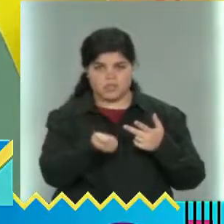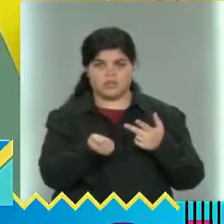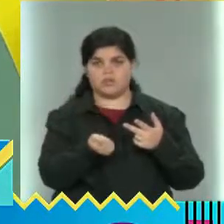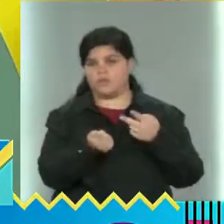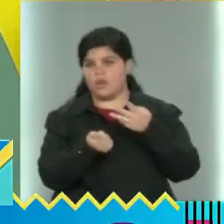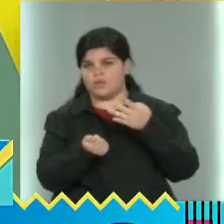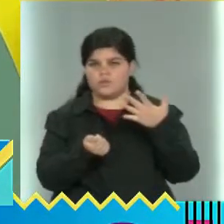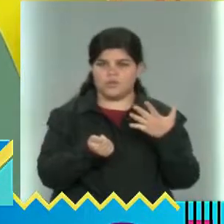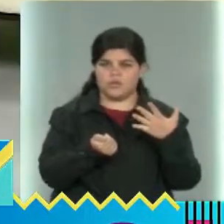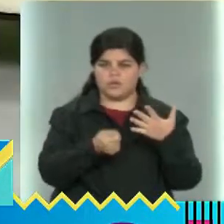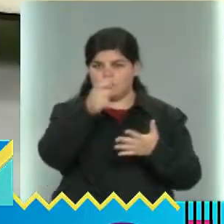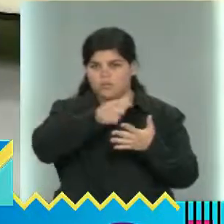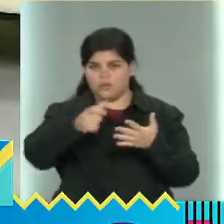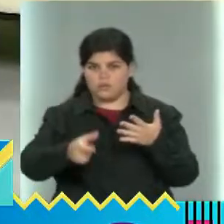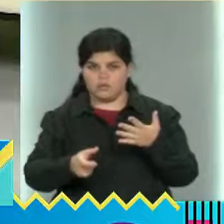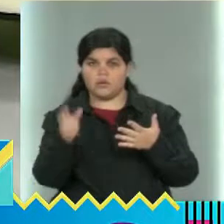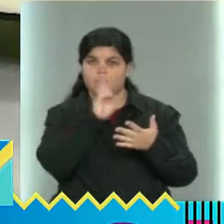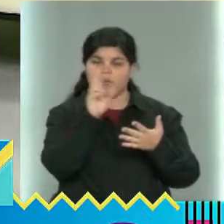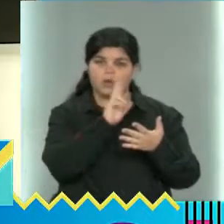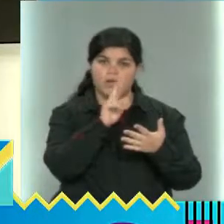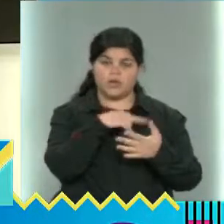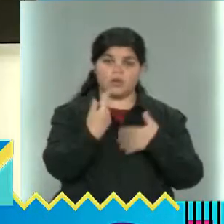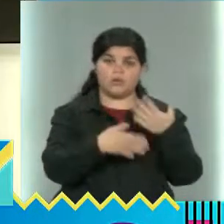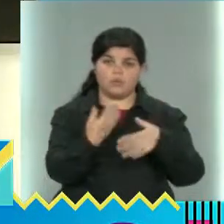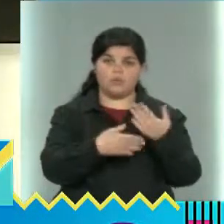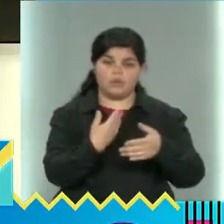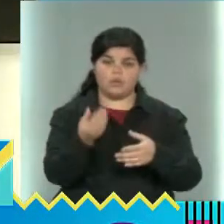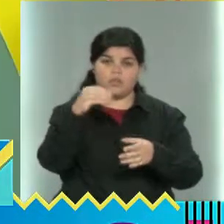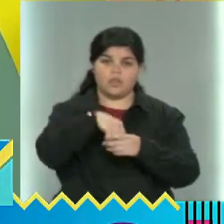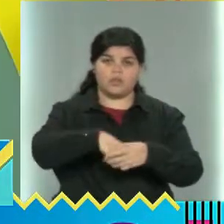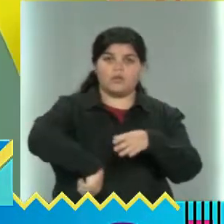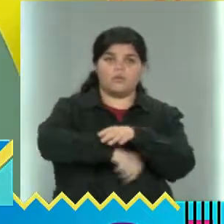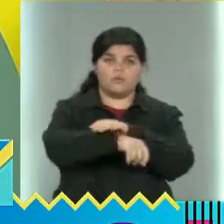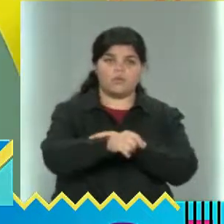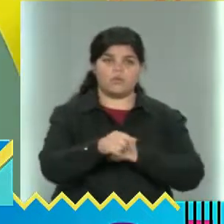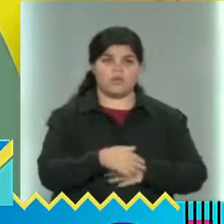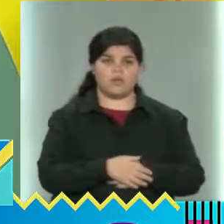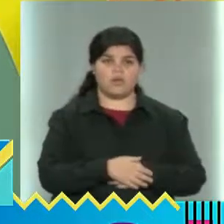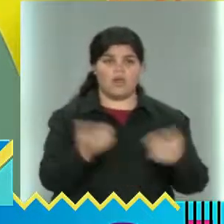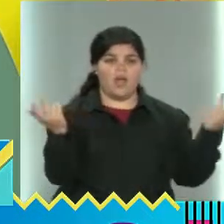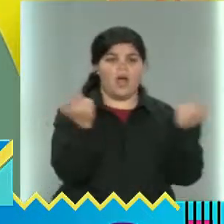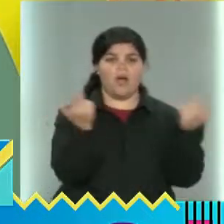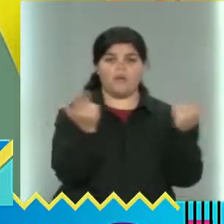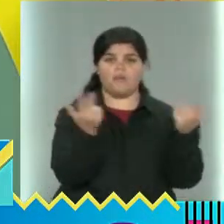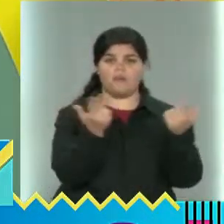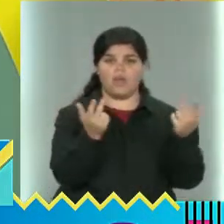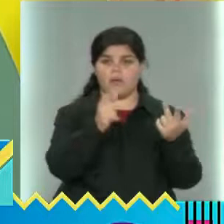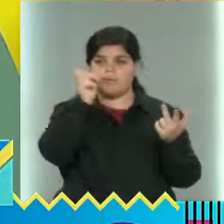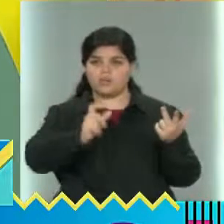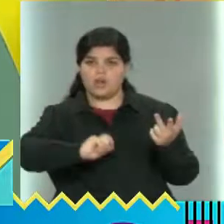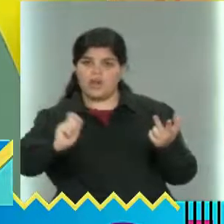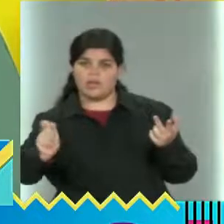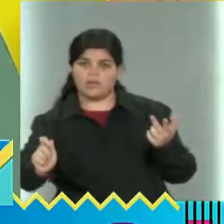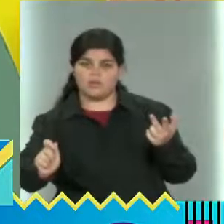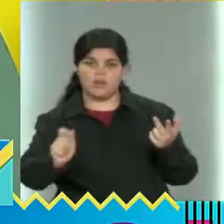5 y las chicas ahí, jugadoras de fútbol, interpelando, hablando con las escritoras. Quedamos